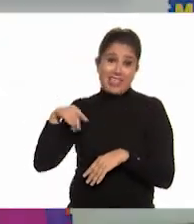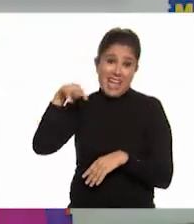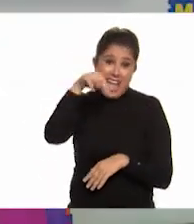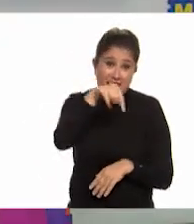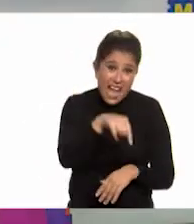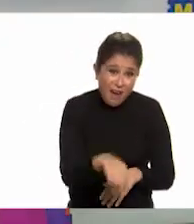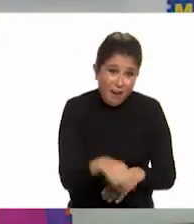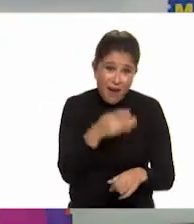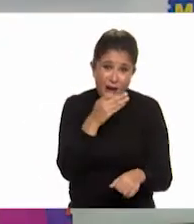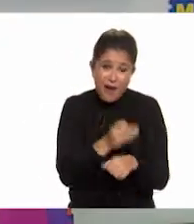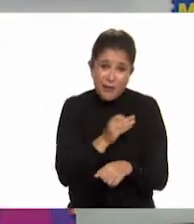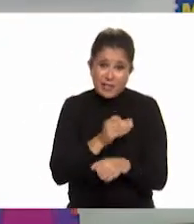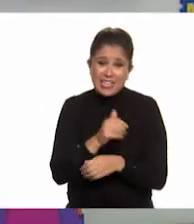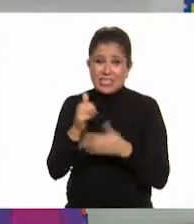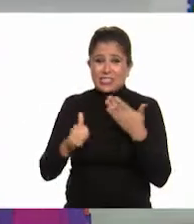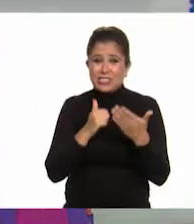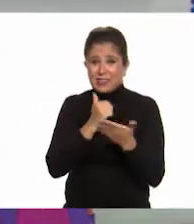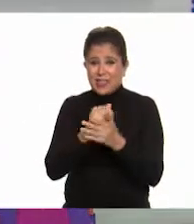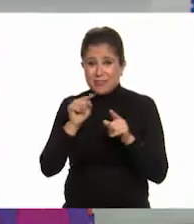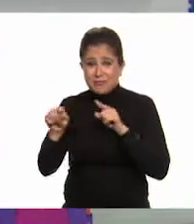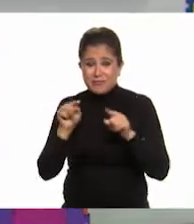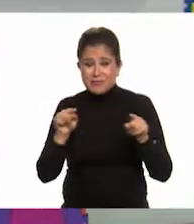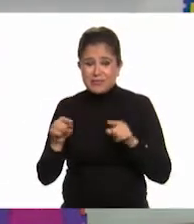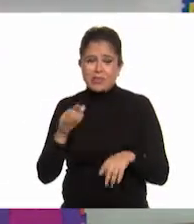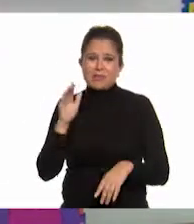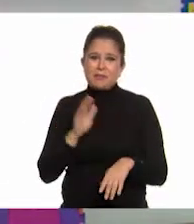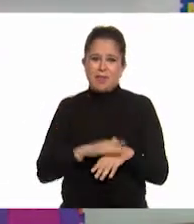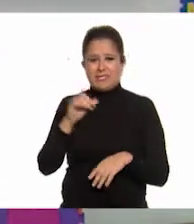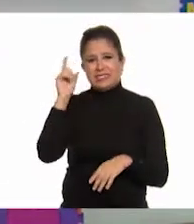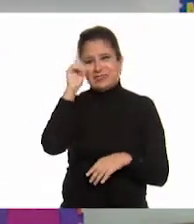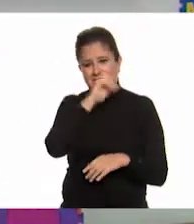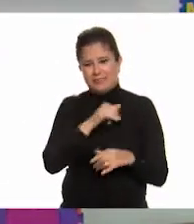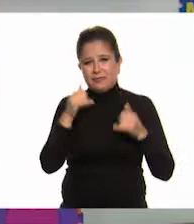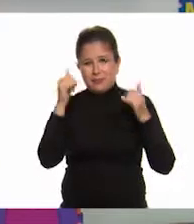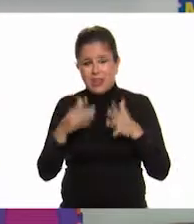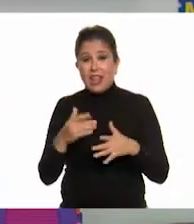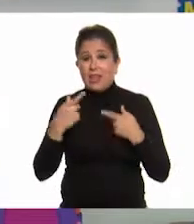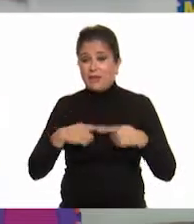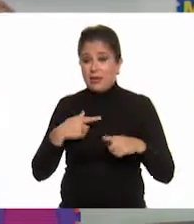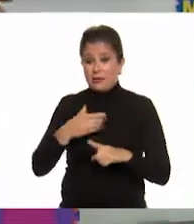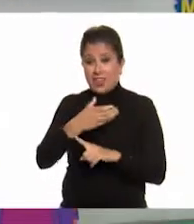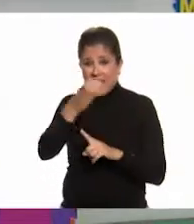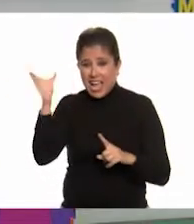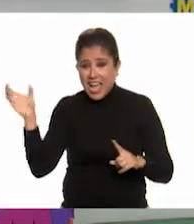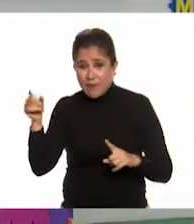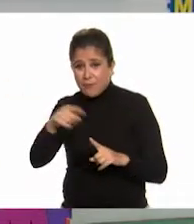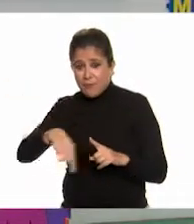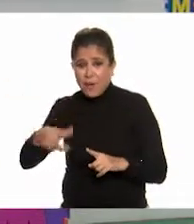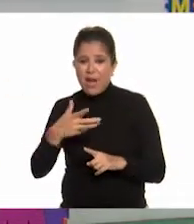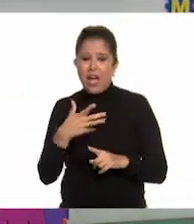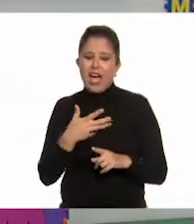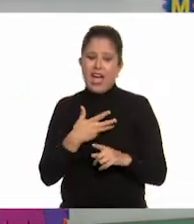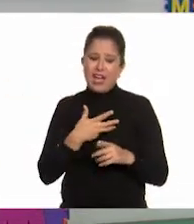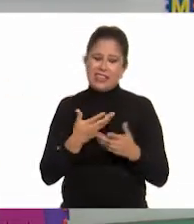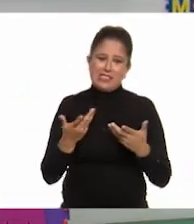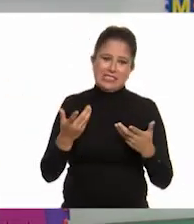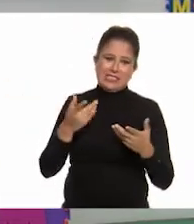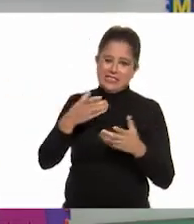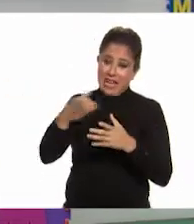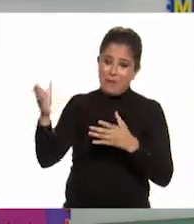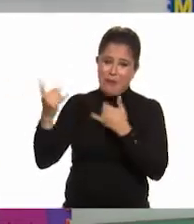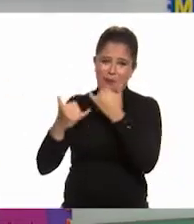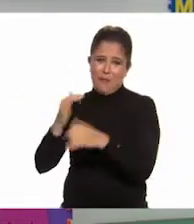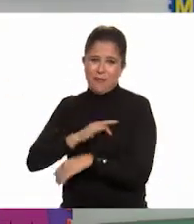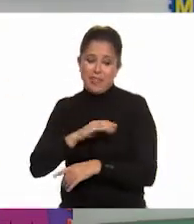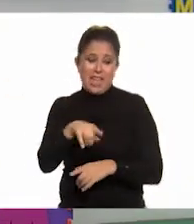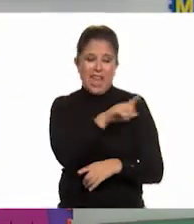estas ciudades urbanizadas es más complicado, la gente en el campo posiblemente tiene más posibilidad de jugar en espacios